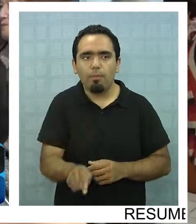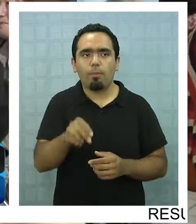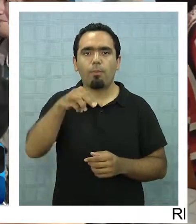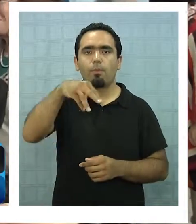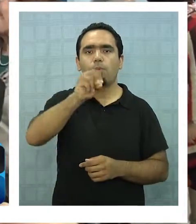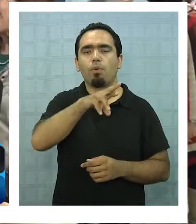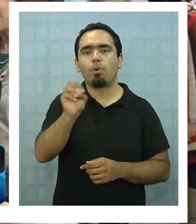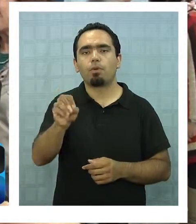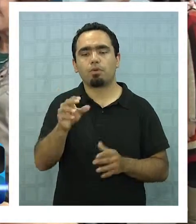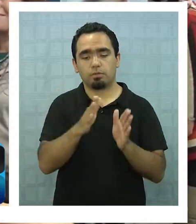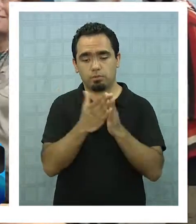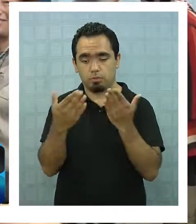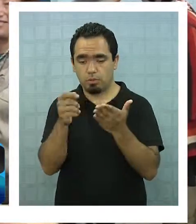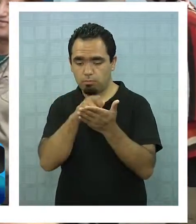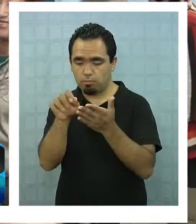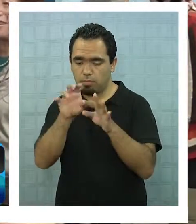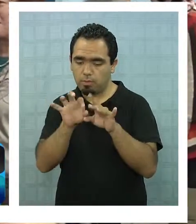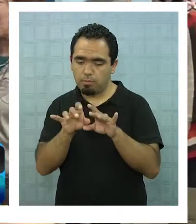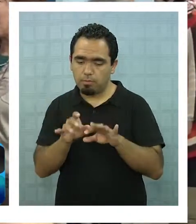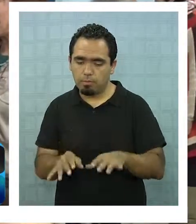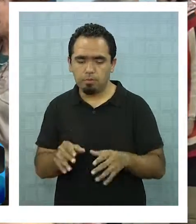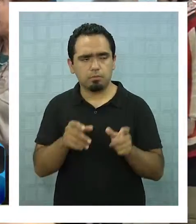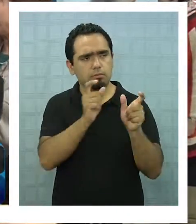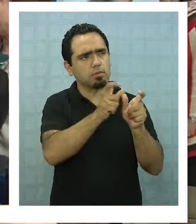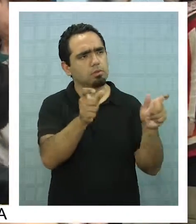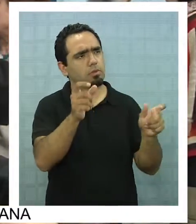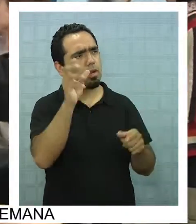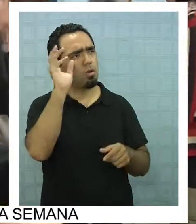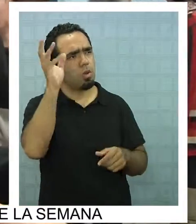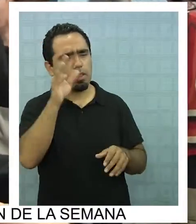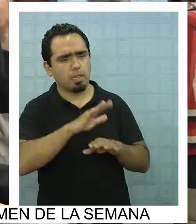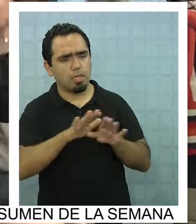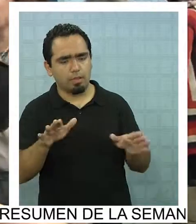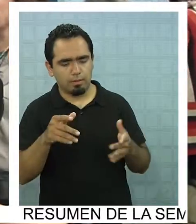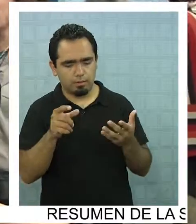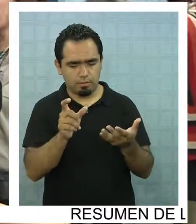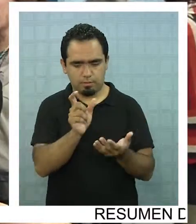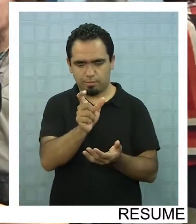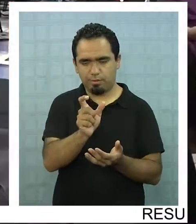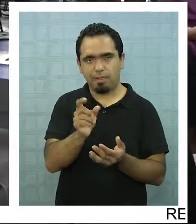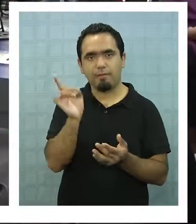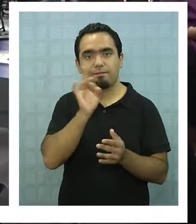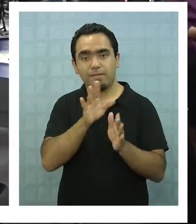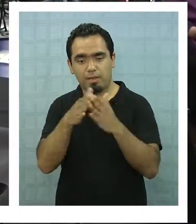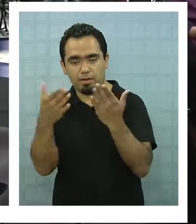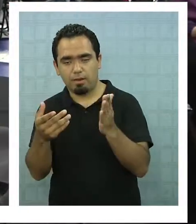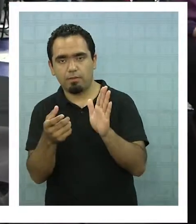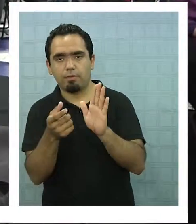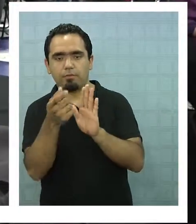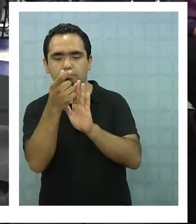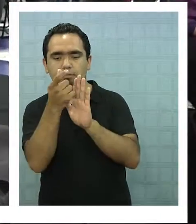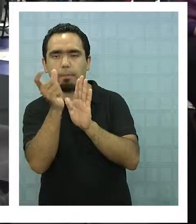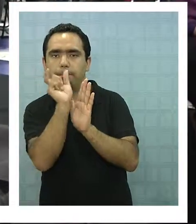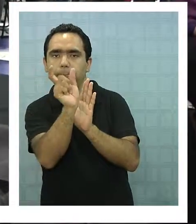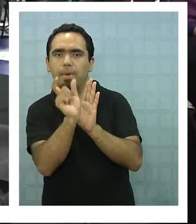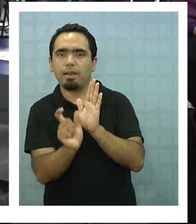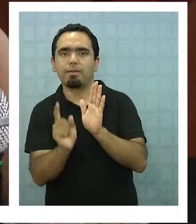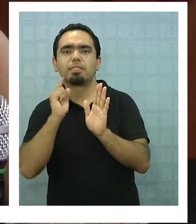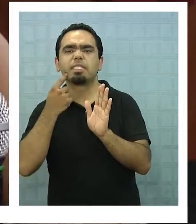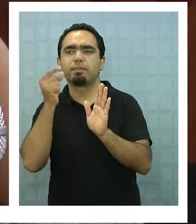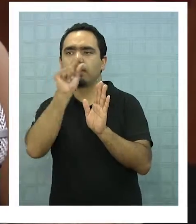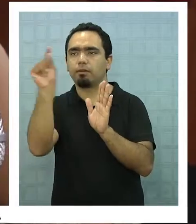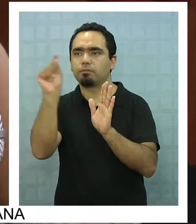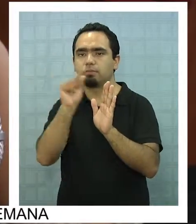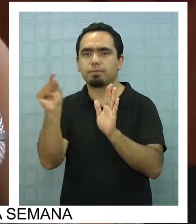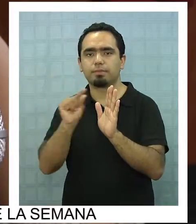que no dije ahora, es que mucha gente no lo va a entender y al final del libro hay un glosario de términos. Amigos de Freddy también lo